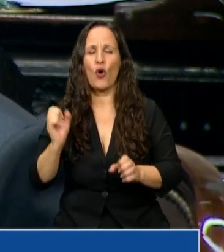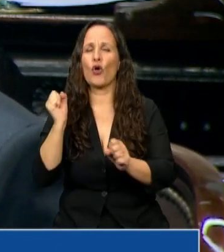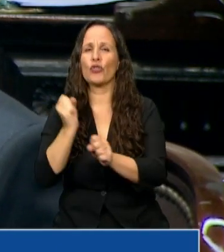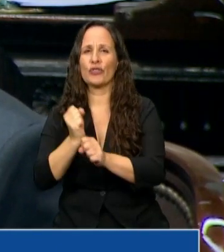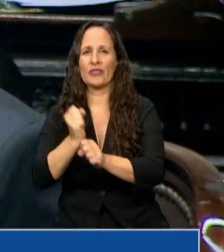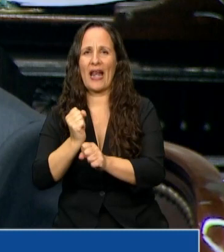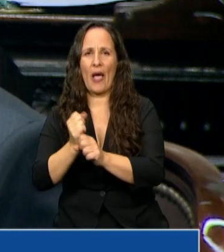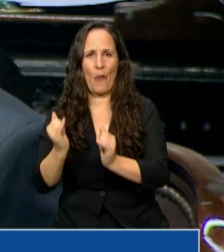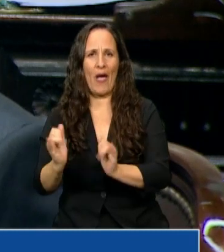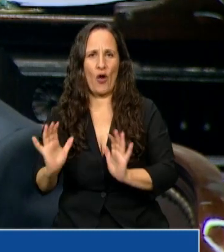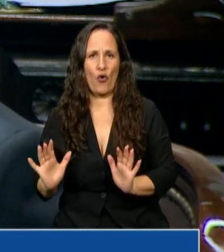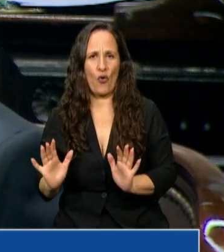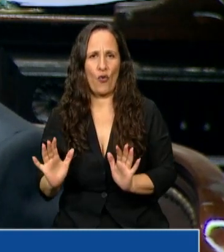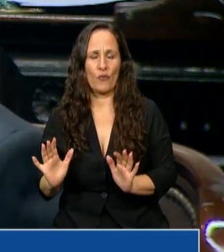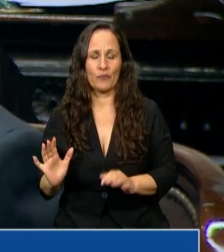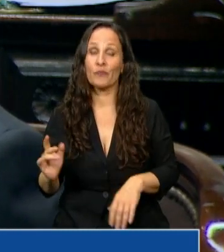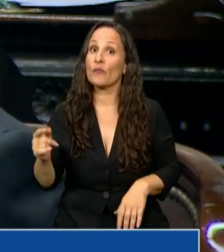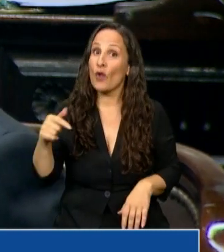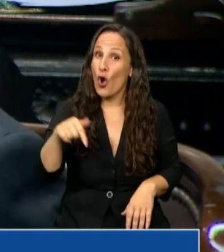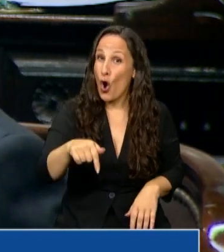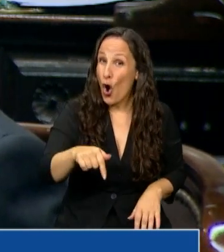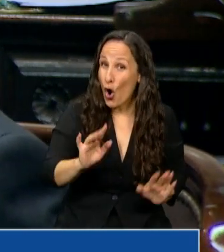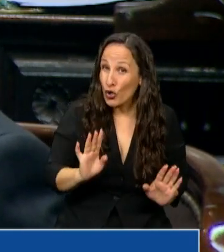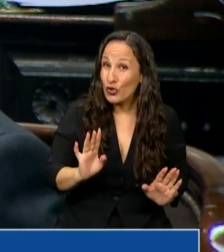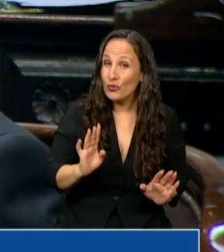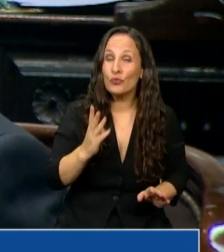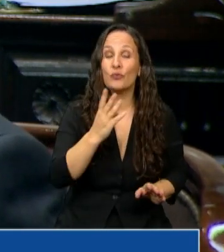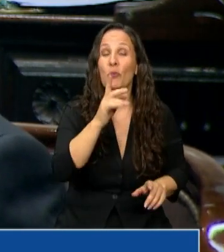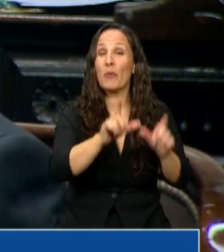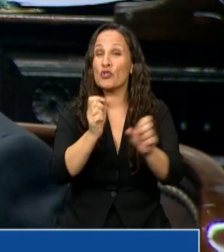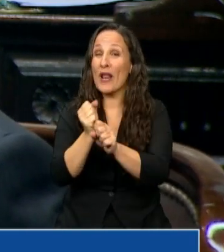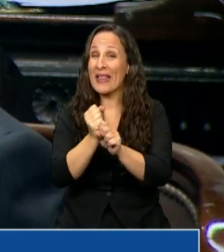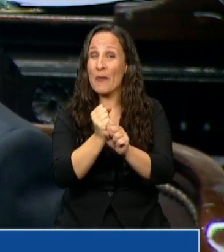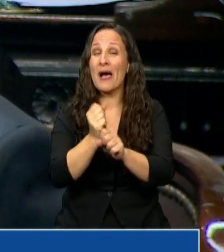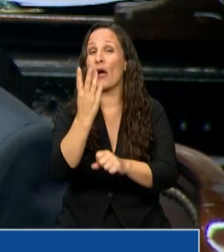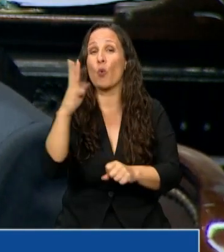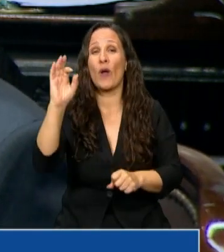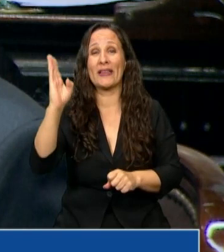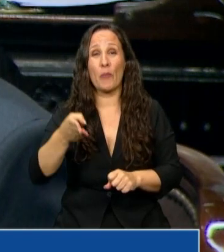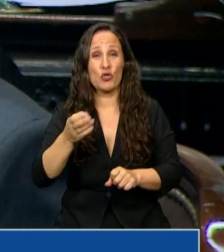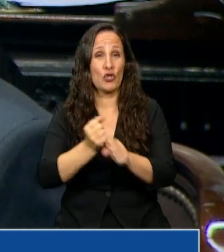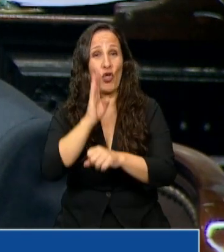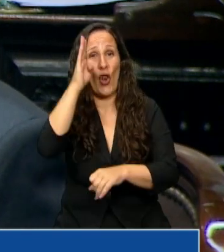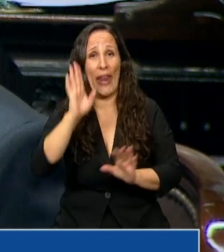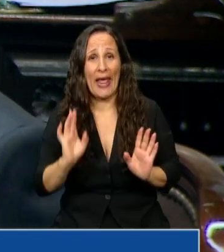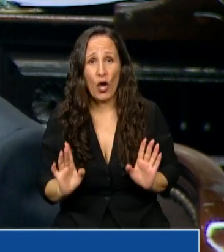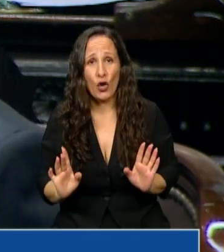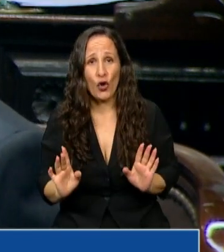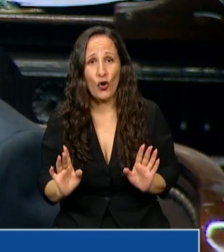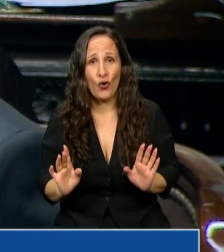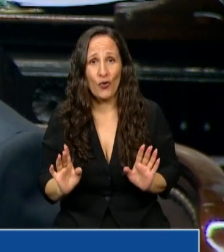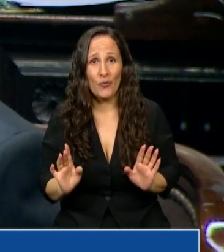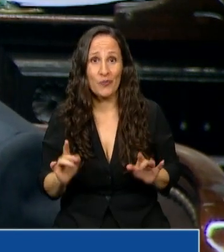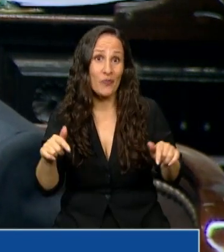trabajo. Hoy el 40% de los trabajadores están en negro. Hoy